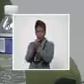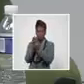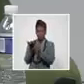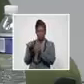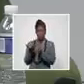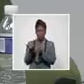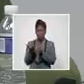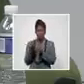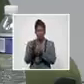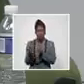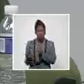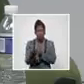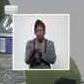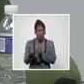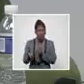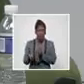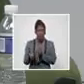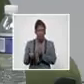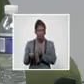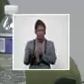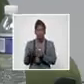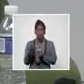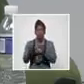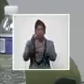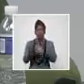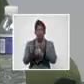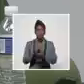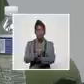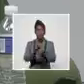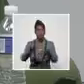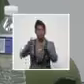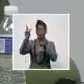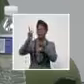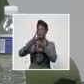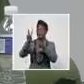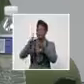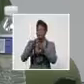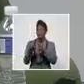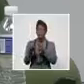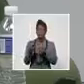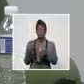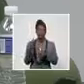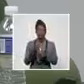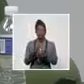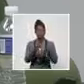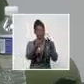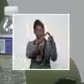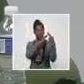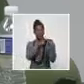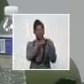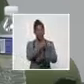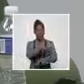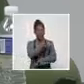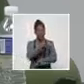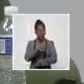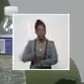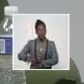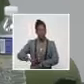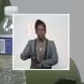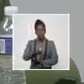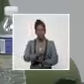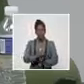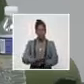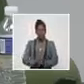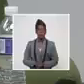de manera informal. Este es un Consejo de Defensa que actúa con responsabilidad y apegado